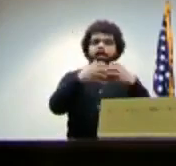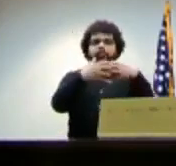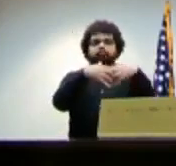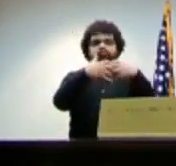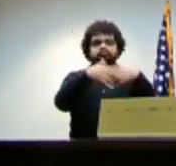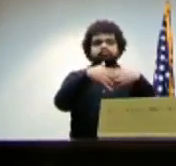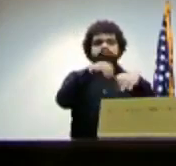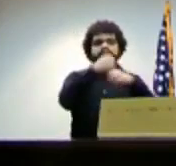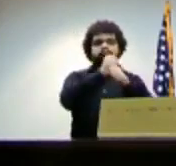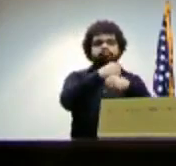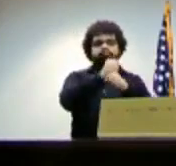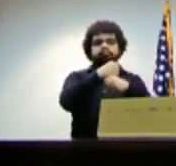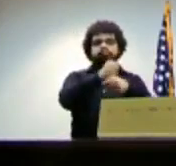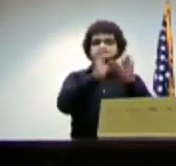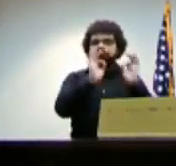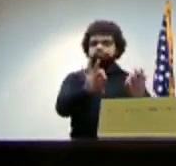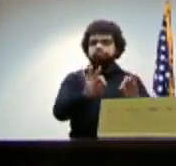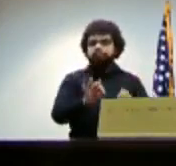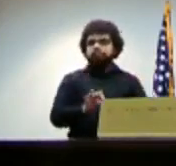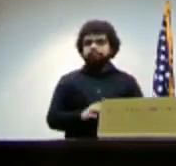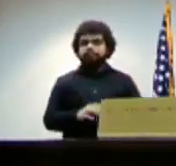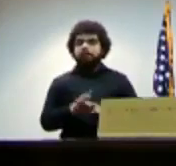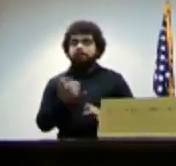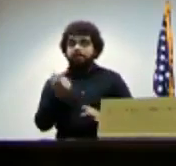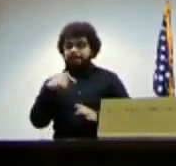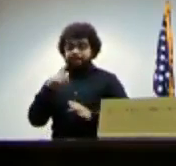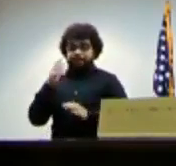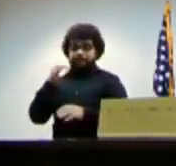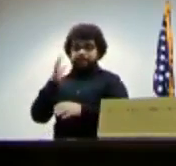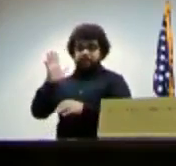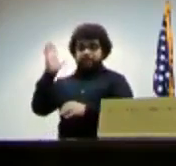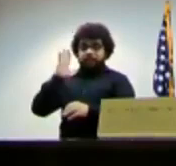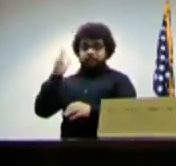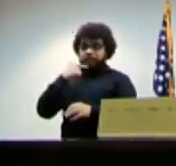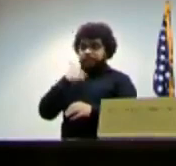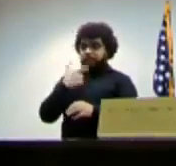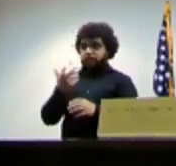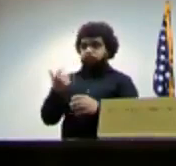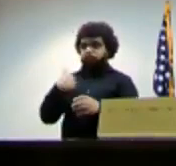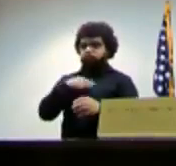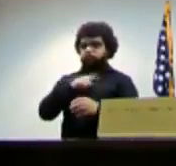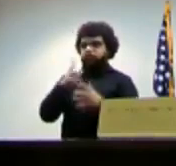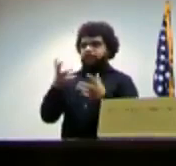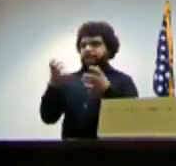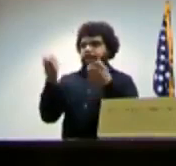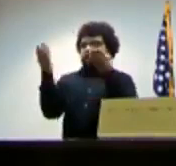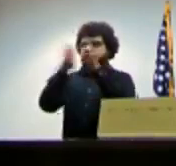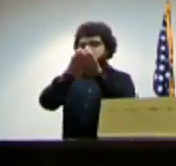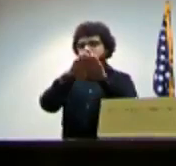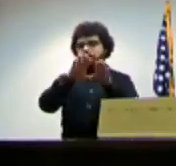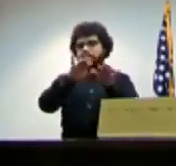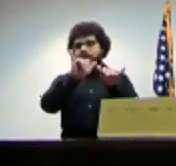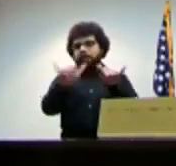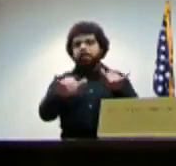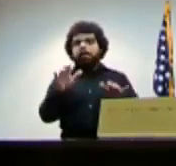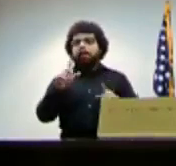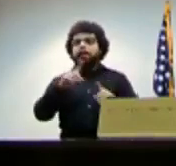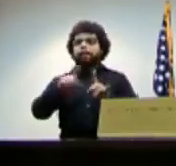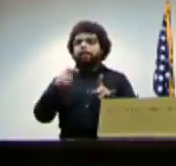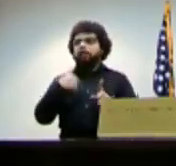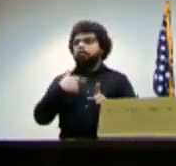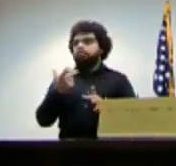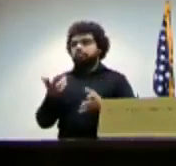nos atacaban, ¿verdad? Nos decían que nosotros queríamos cerrar la planta, pero responsablemente había una recomendación de un ingeniero